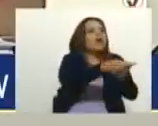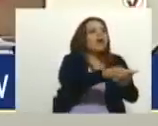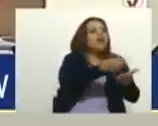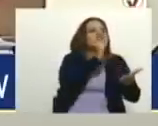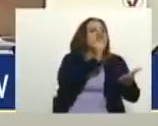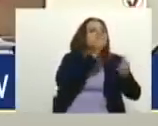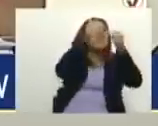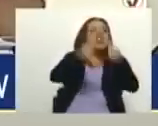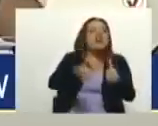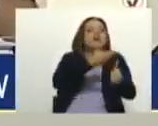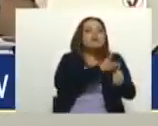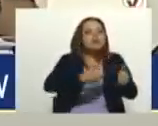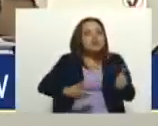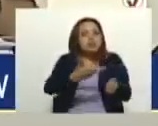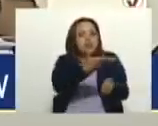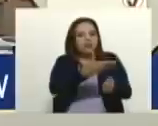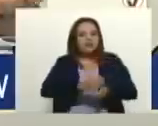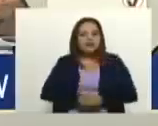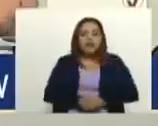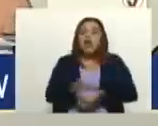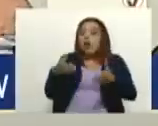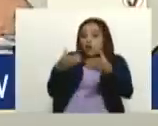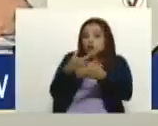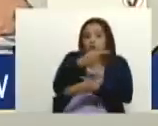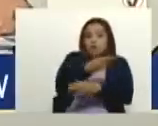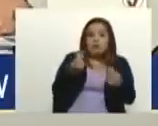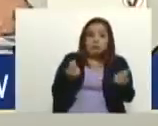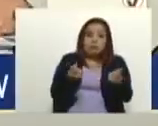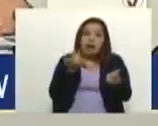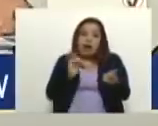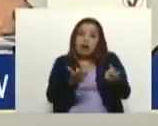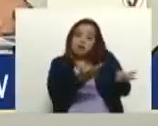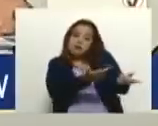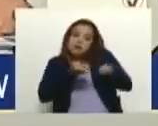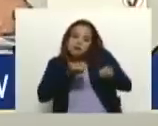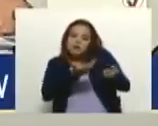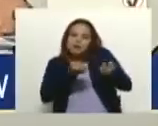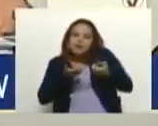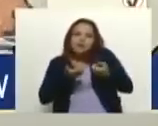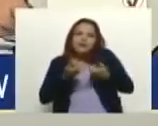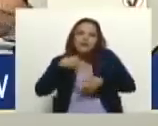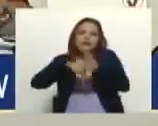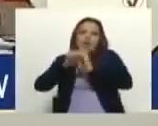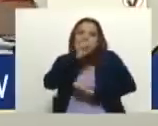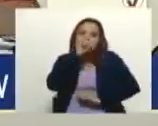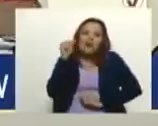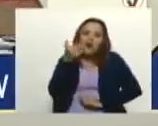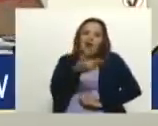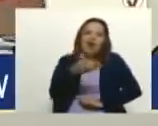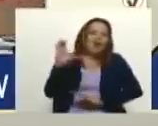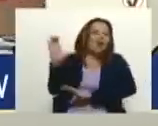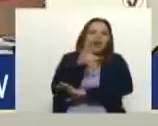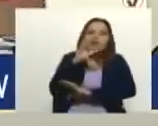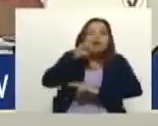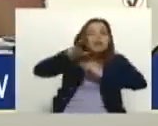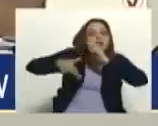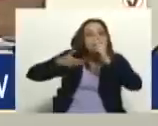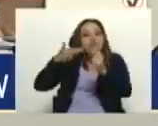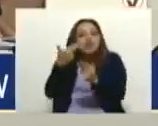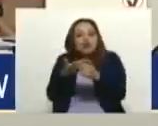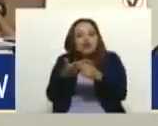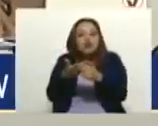presidentes. Bueno, la burguesía vive de eso, del narcotráfico. En Colombia no había ocurrido nunca,